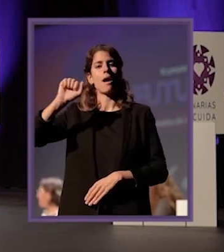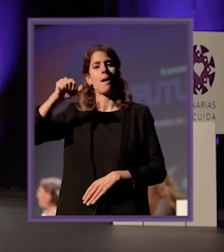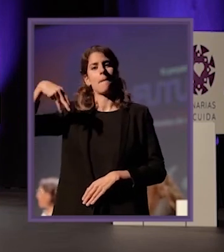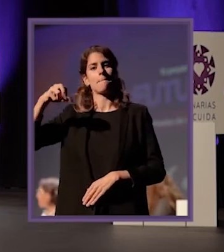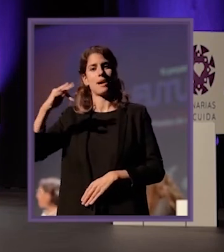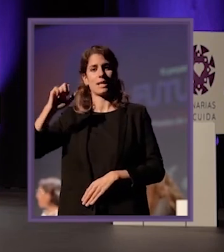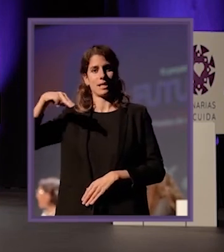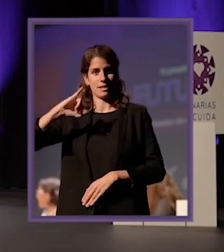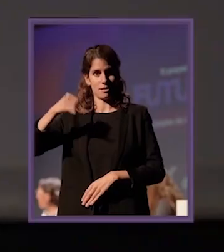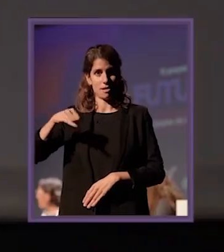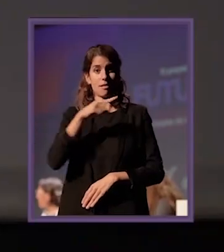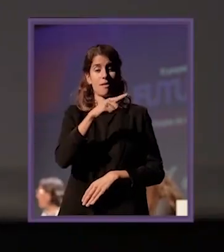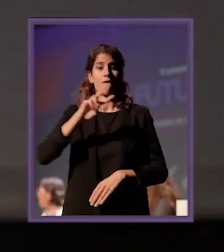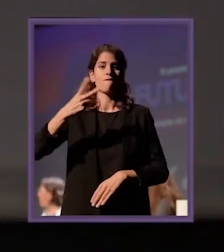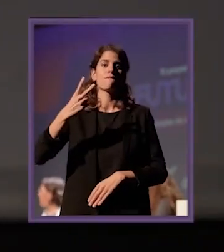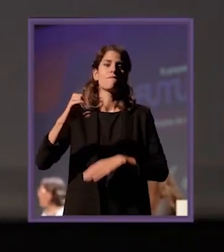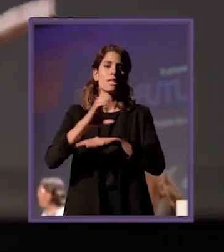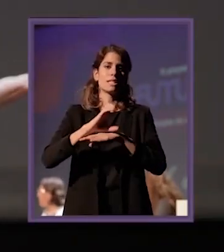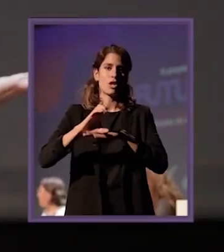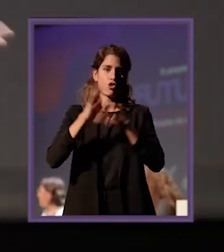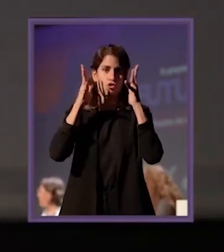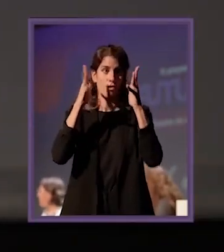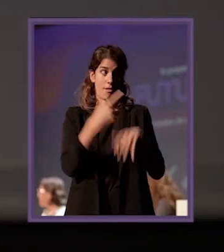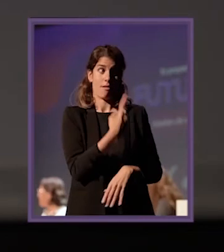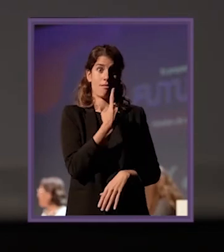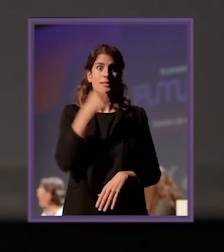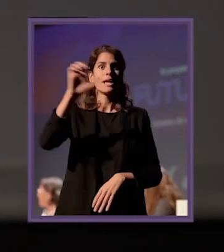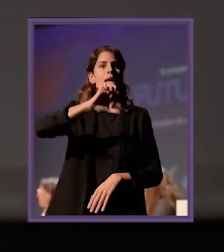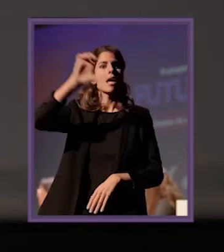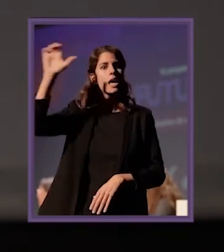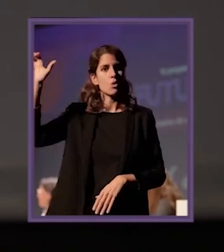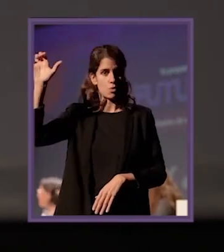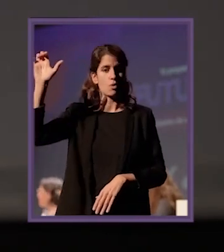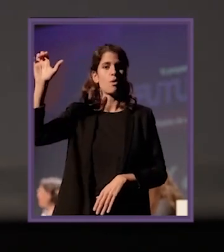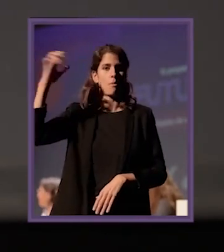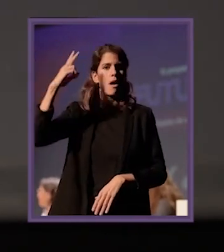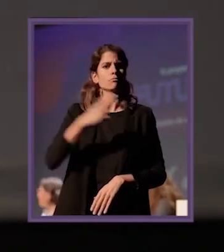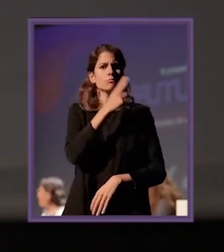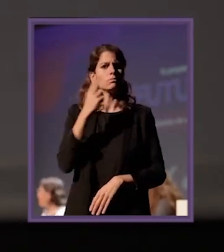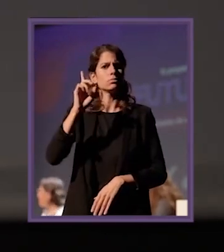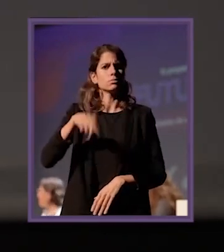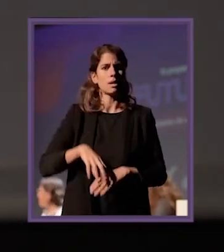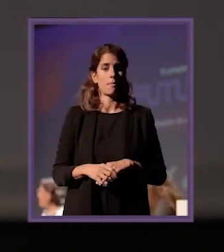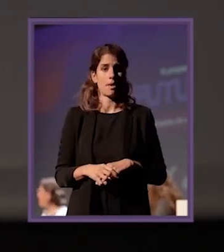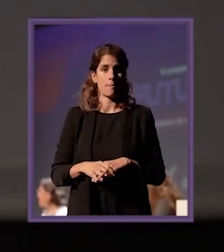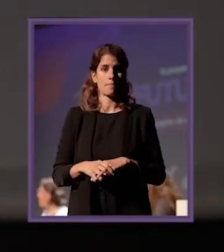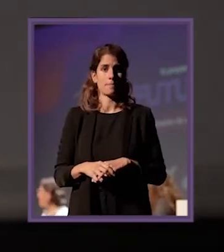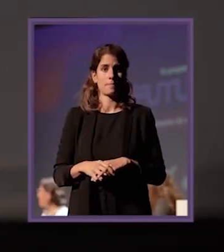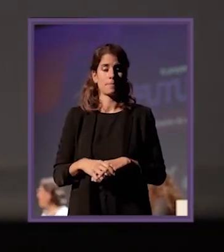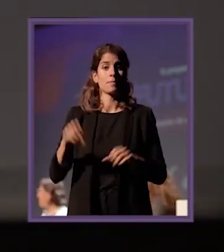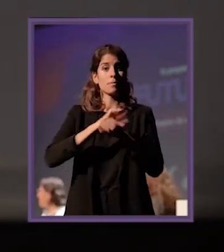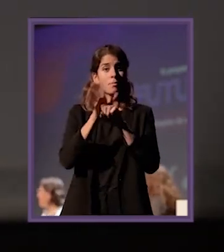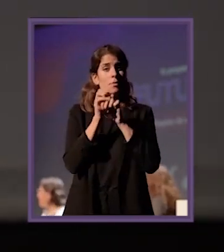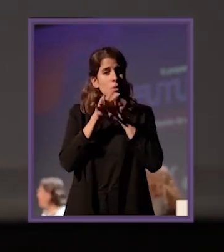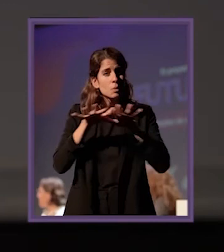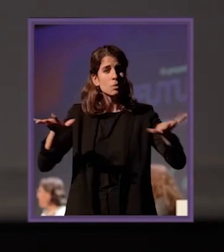que aborda una nueva crisis que nos trae esta crisis sanitaria de la COVID, que viene de la mano con una